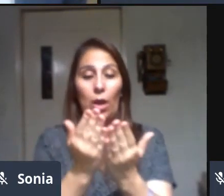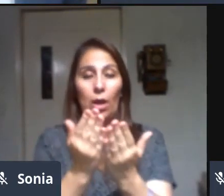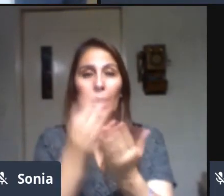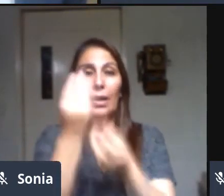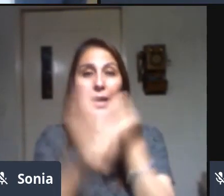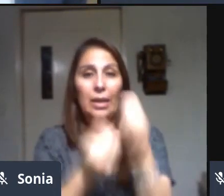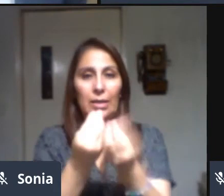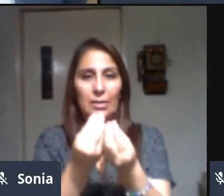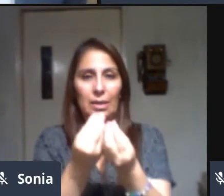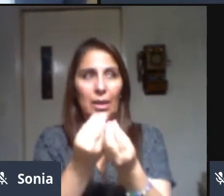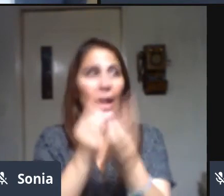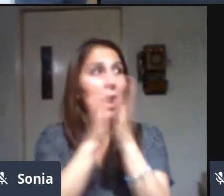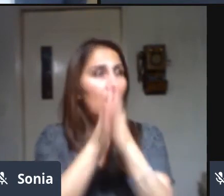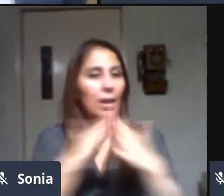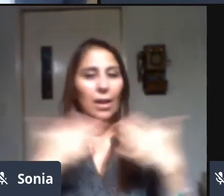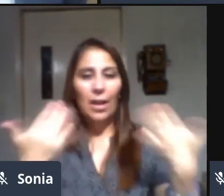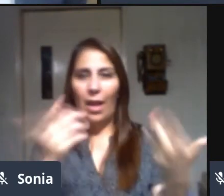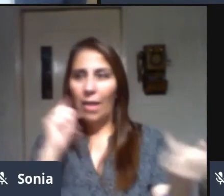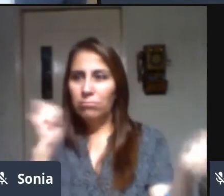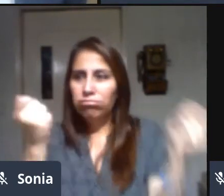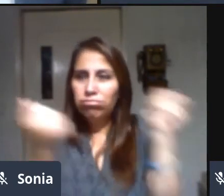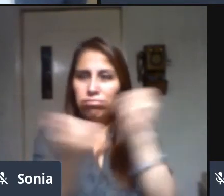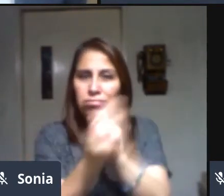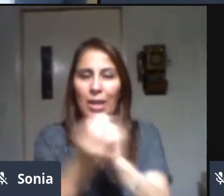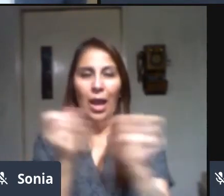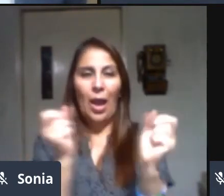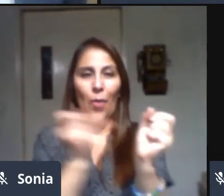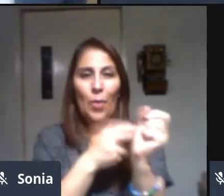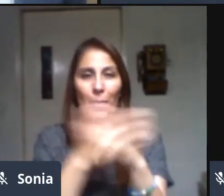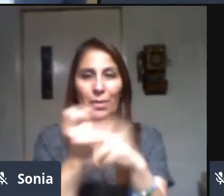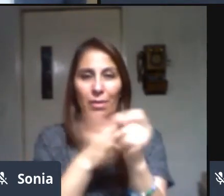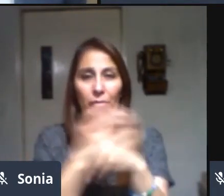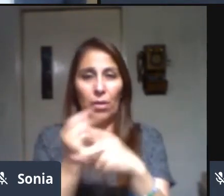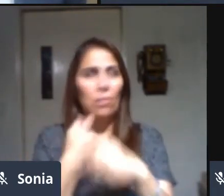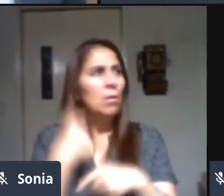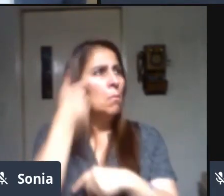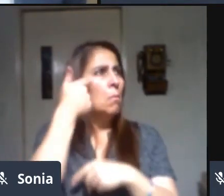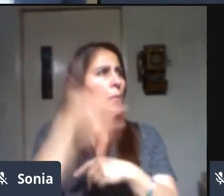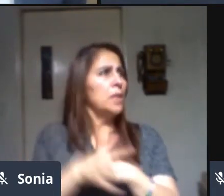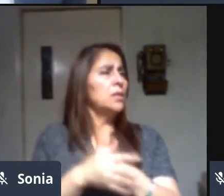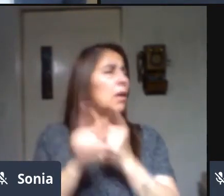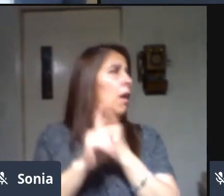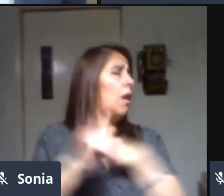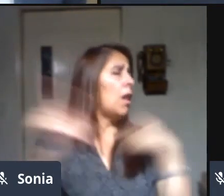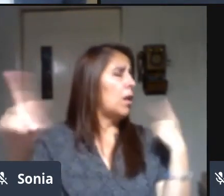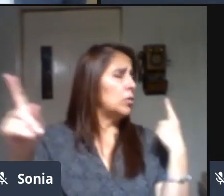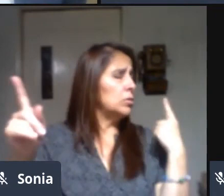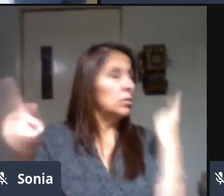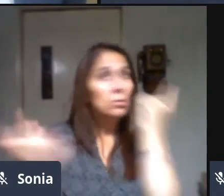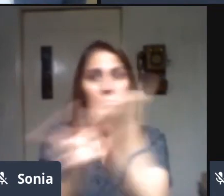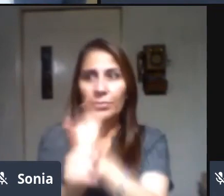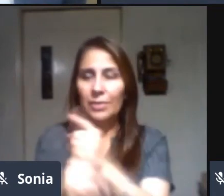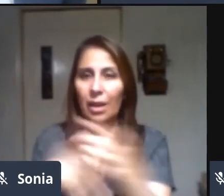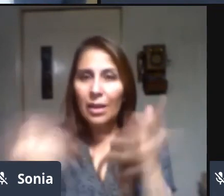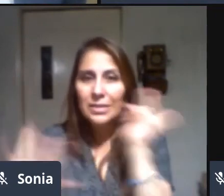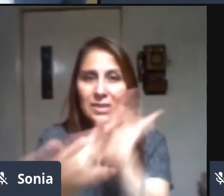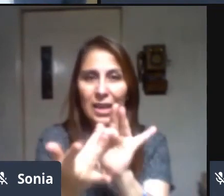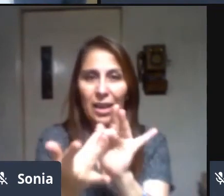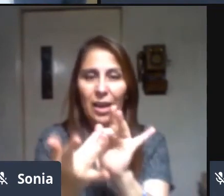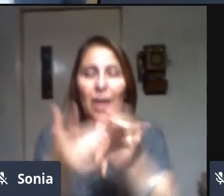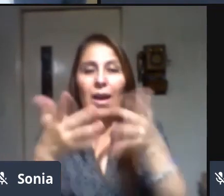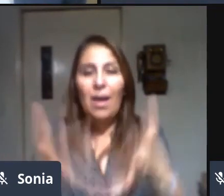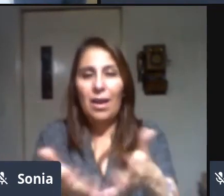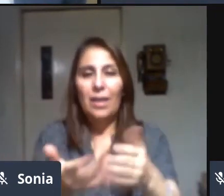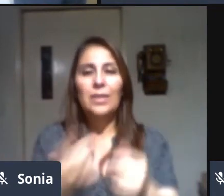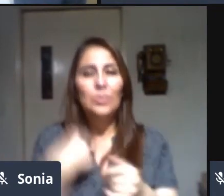o sea algo esa extrañeza no algo que parece tan alejado puede ser incluso más real y me acordé acá de un cuento que bueno no lo